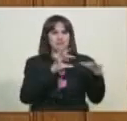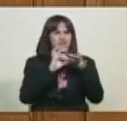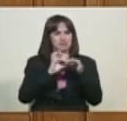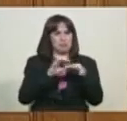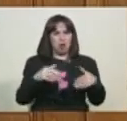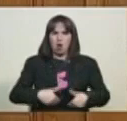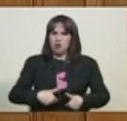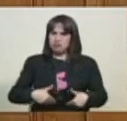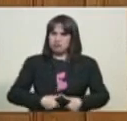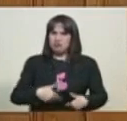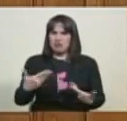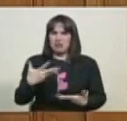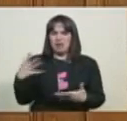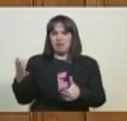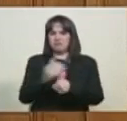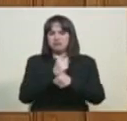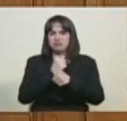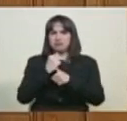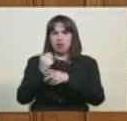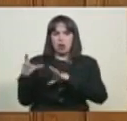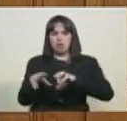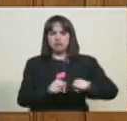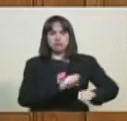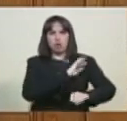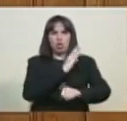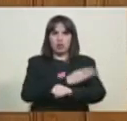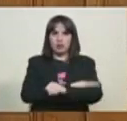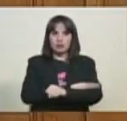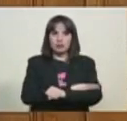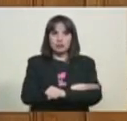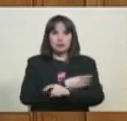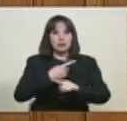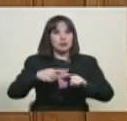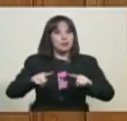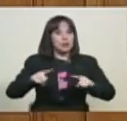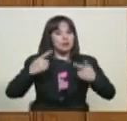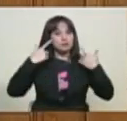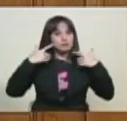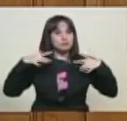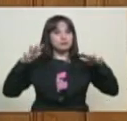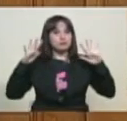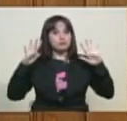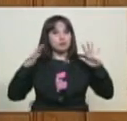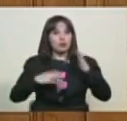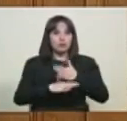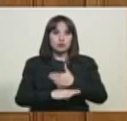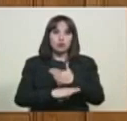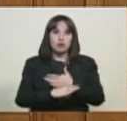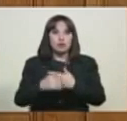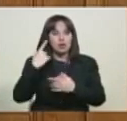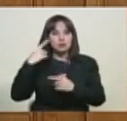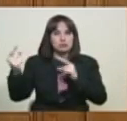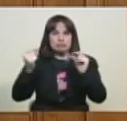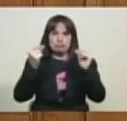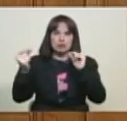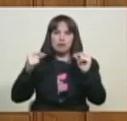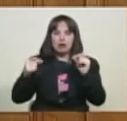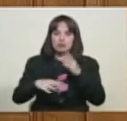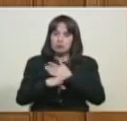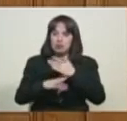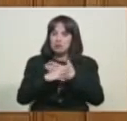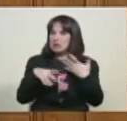la lucha por el poder. Aunque eso son circunstancias que aún los historiadores debaten.